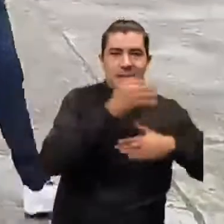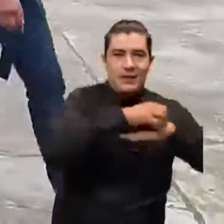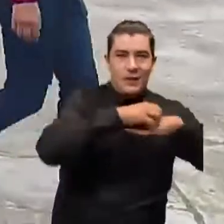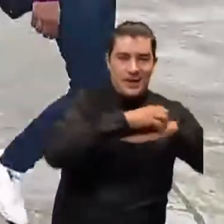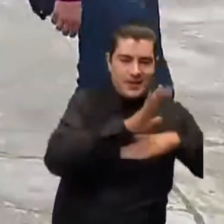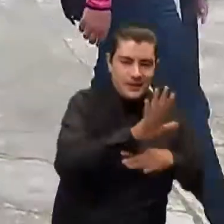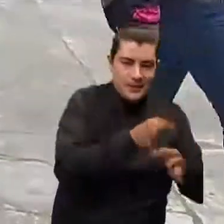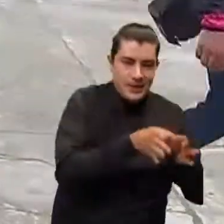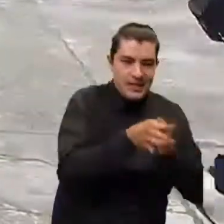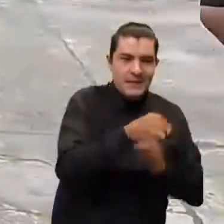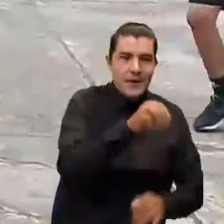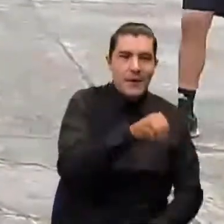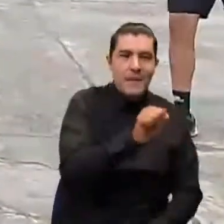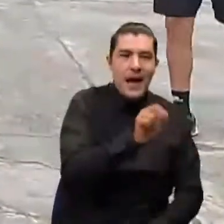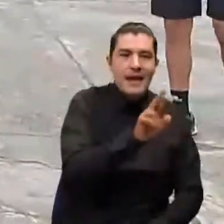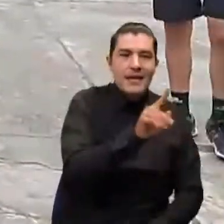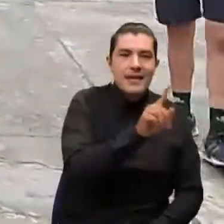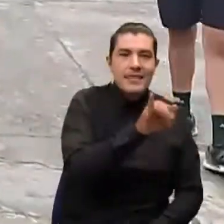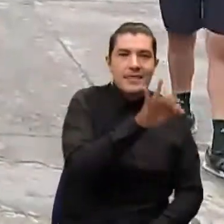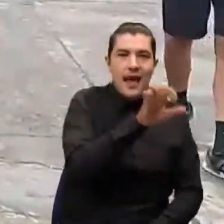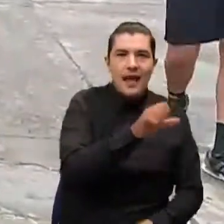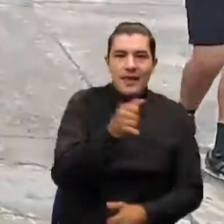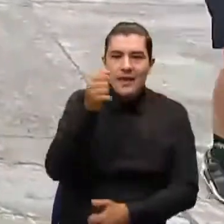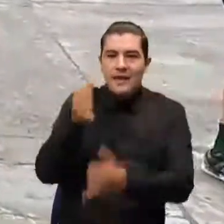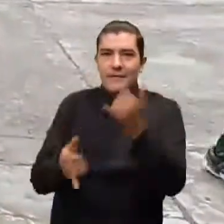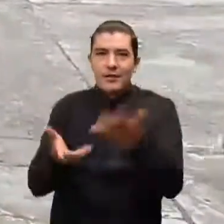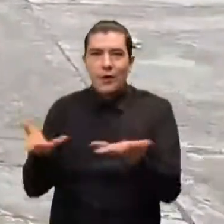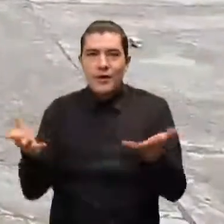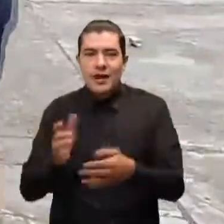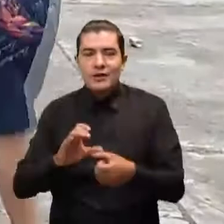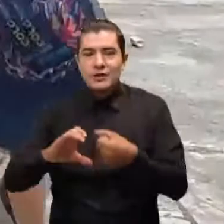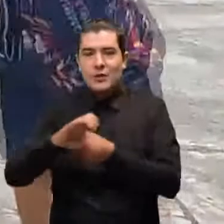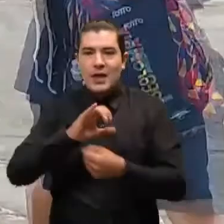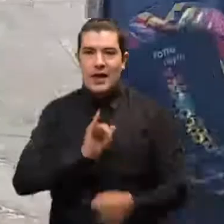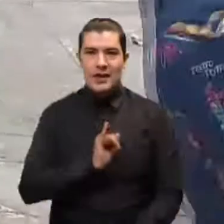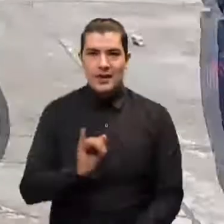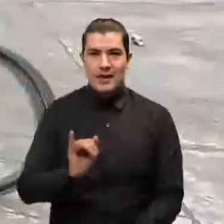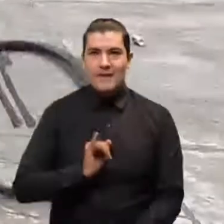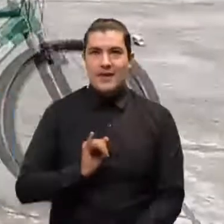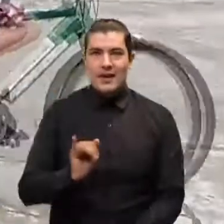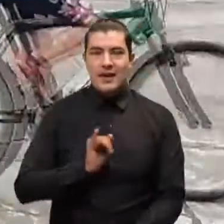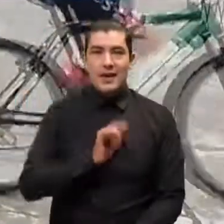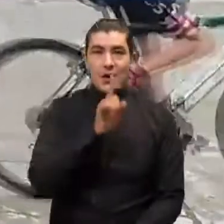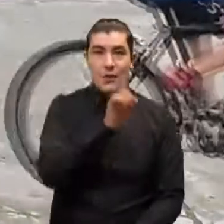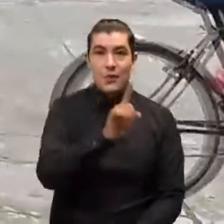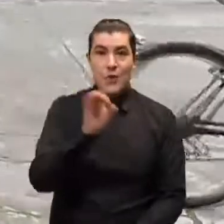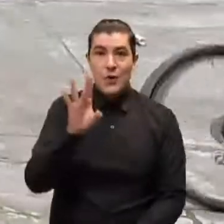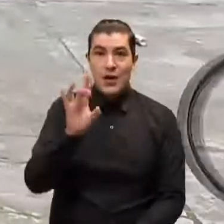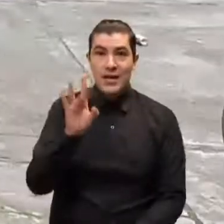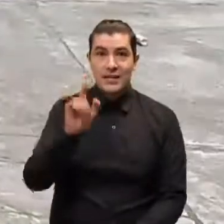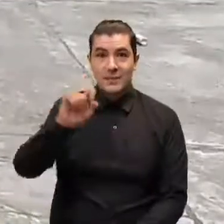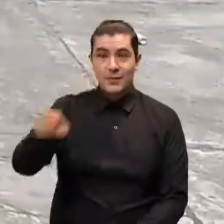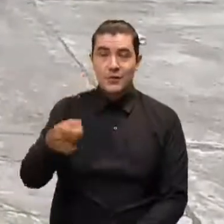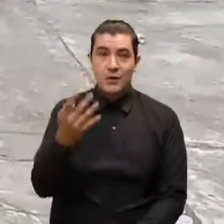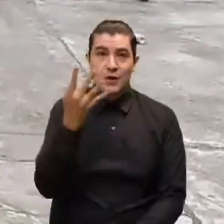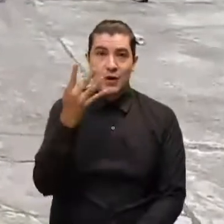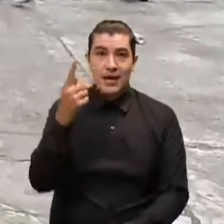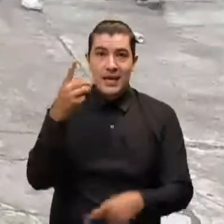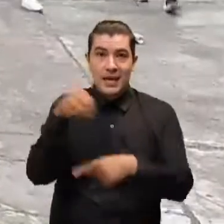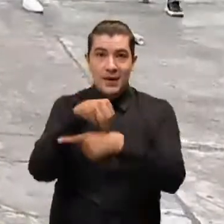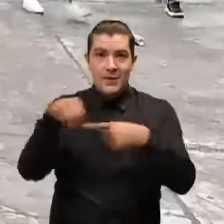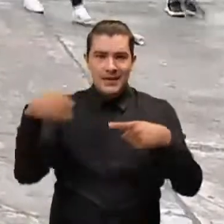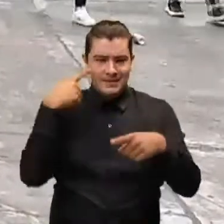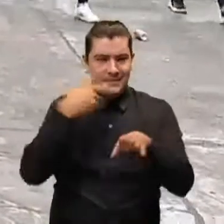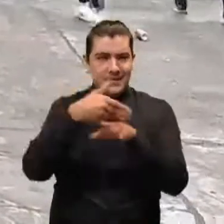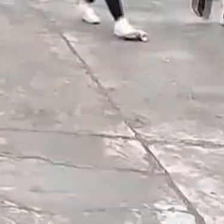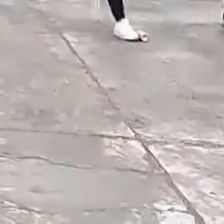el municipio de Mariquita y finalizará en Ibagué. Una etapa que se correrá sobre 115.4 kilómetros. Esa es la